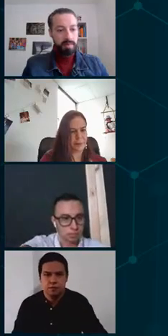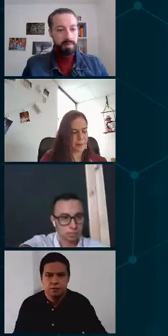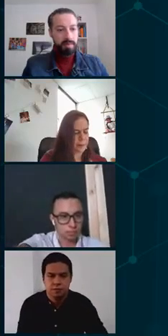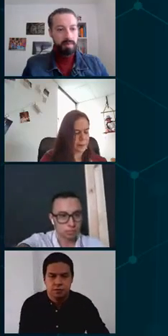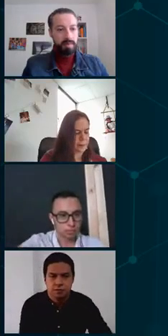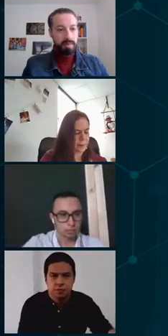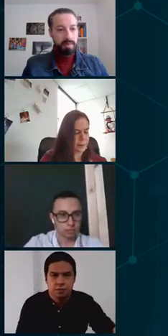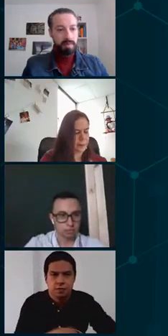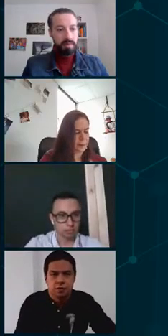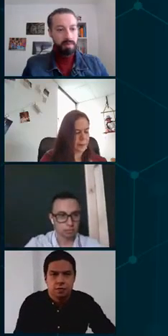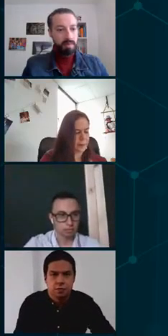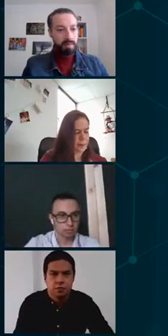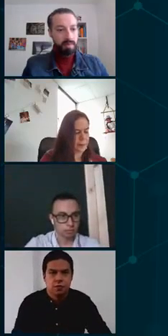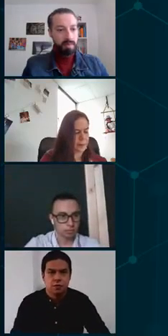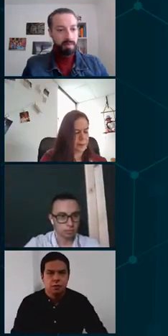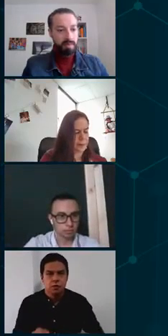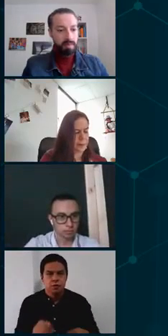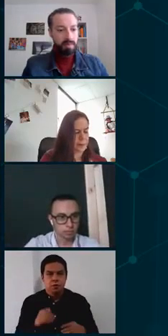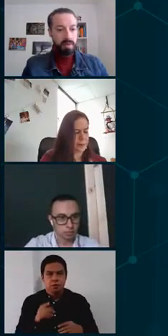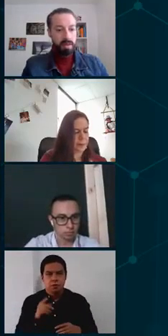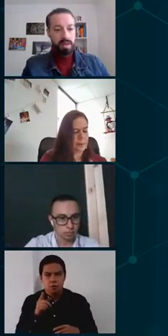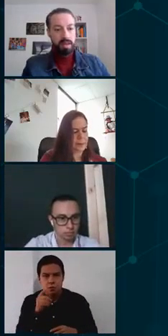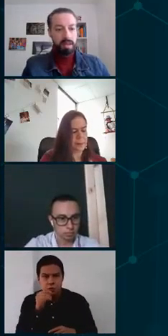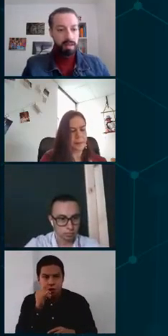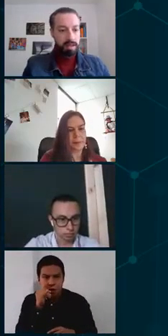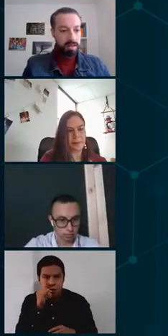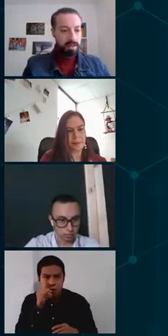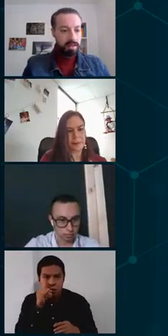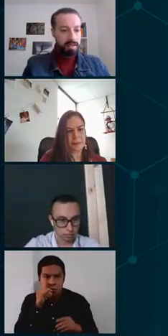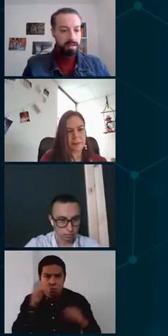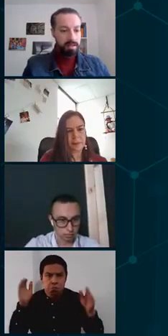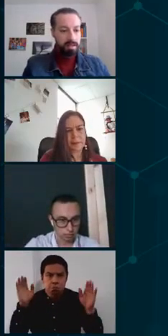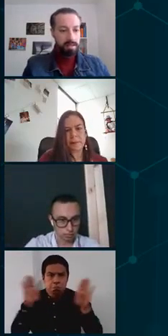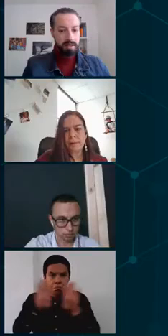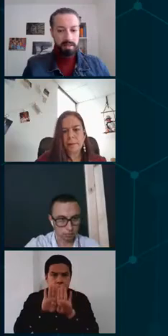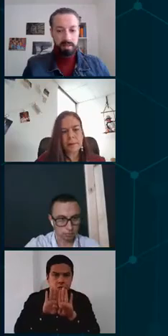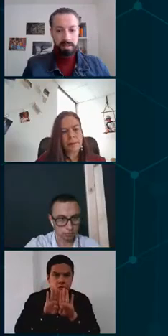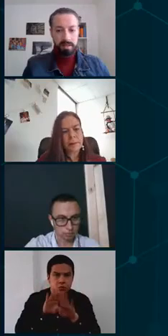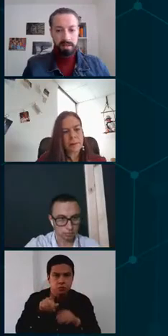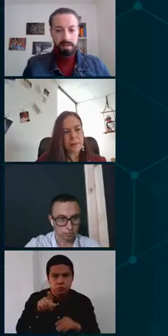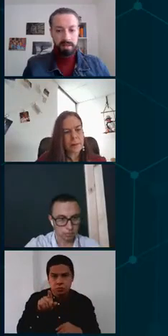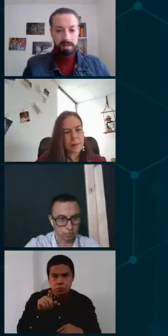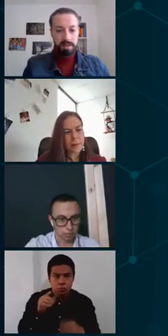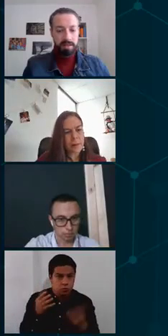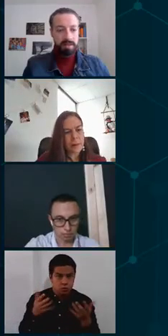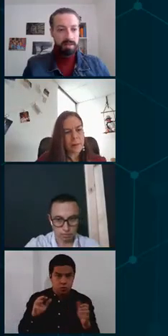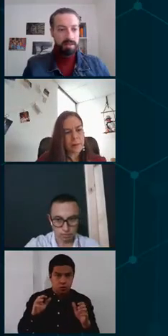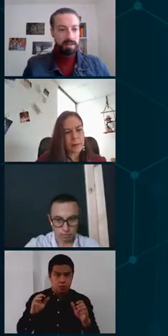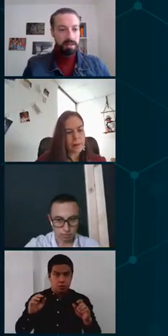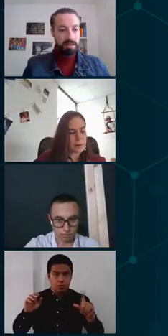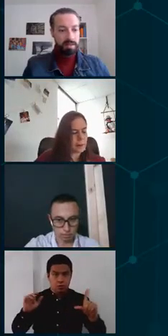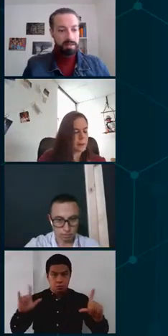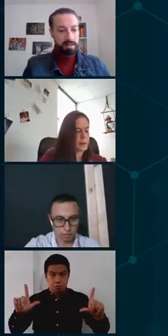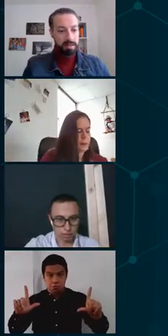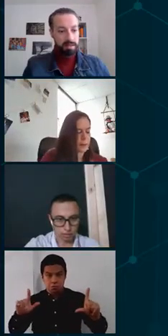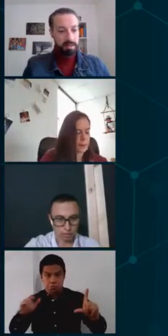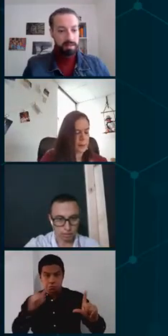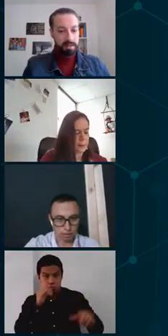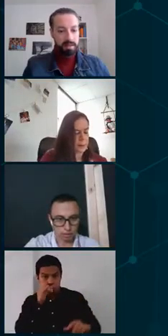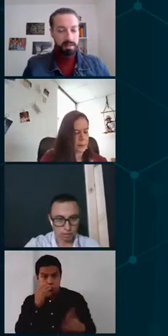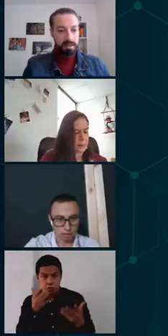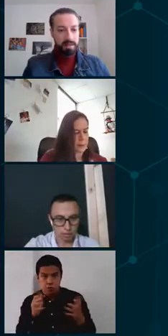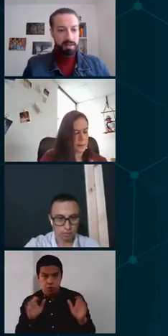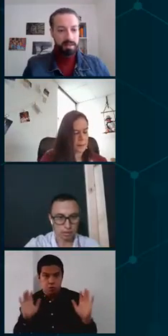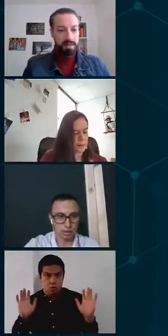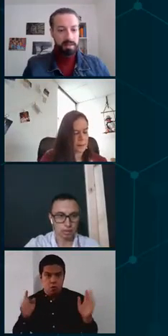algo intencional? ¿No quieres que la veamos o simplemente es porque no la has encendido? Porque me gustaría mucho verte mientras hacemos la